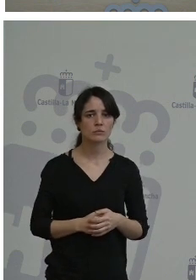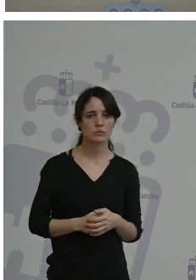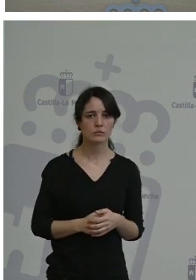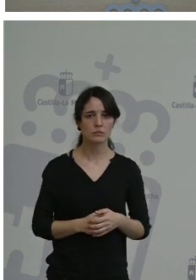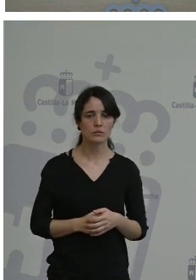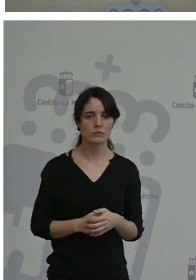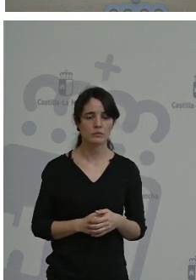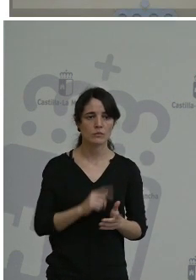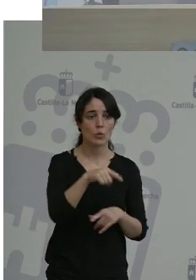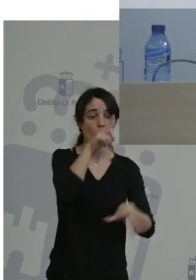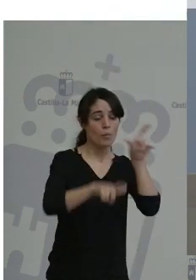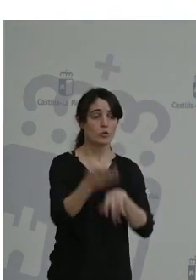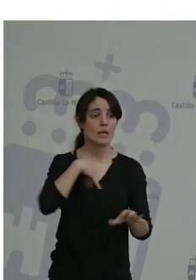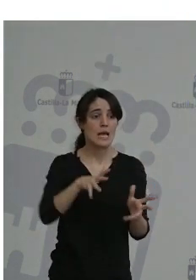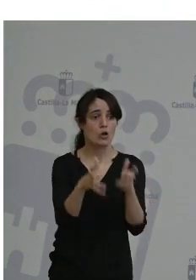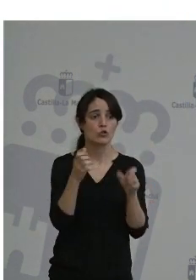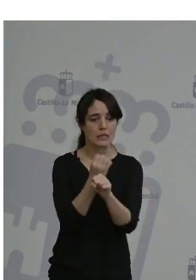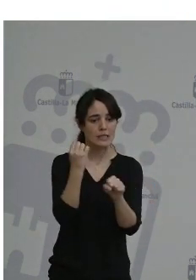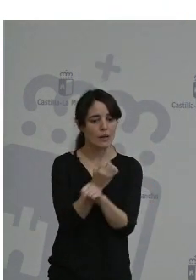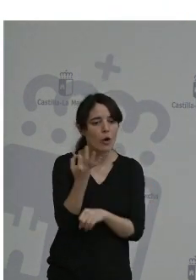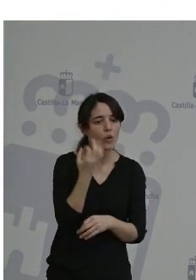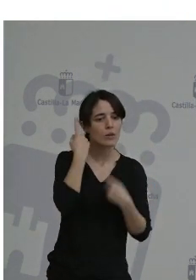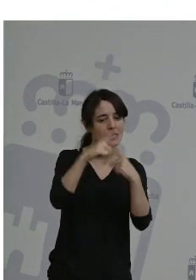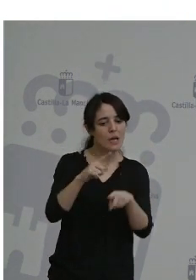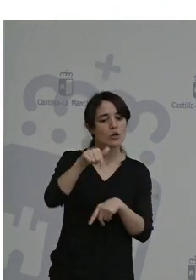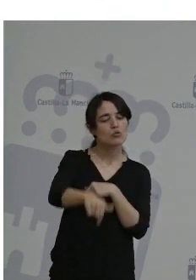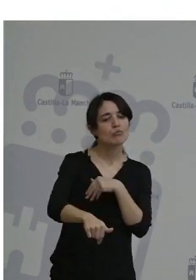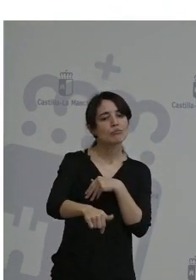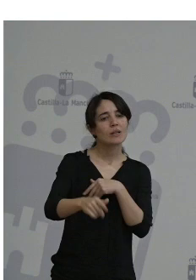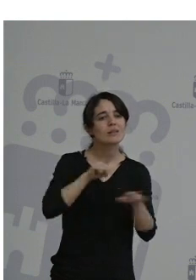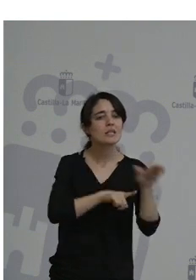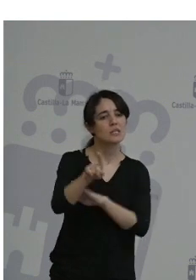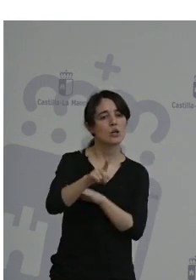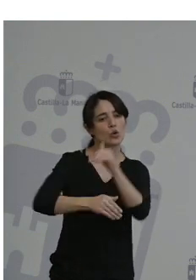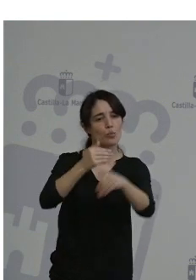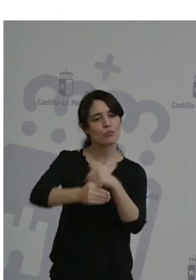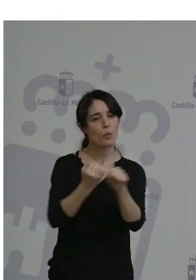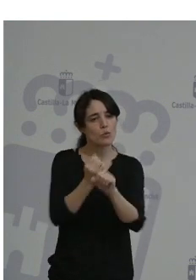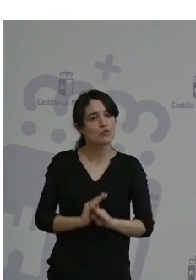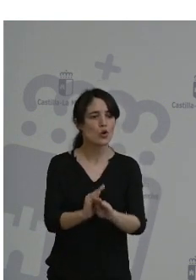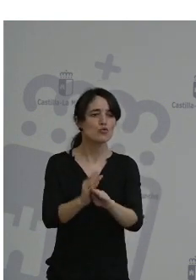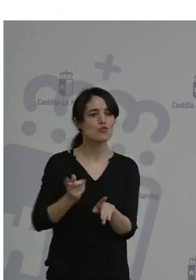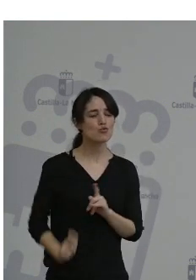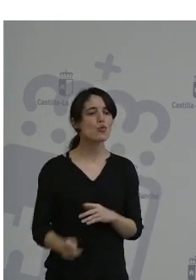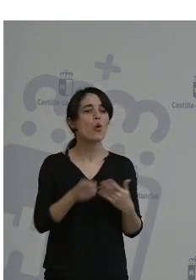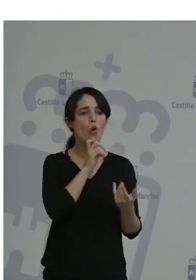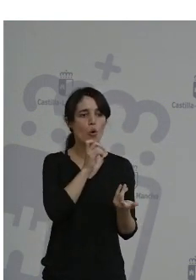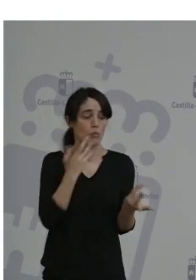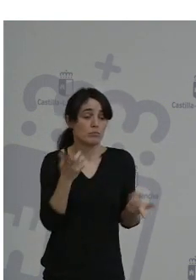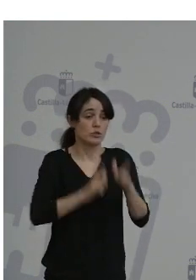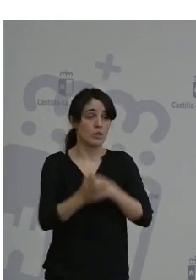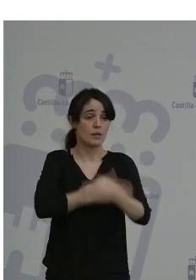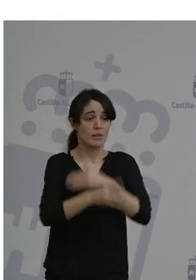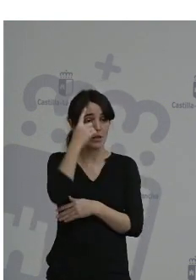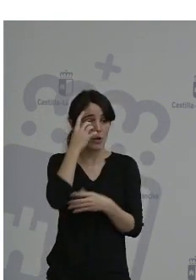vez que las personas se incorporan, lo que va a ser el desarrollo de su carrera profesional. Las personas con discapacidad intelectual, igual que todos,